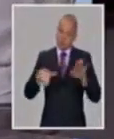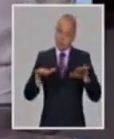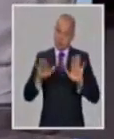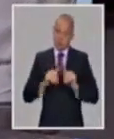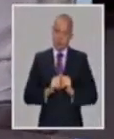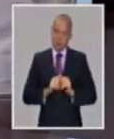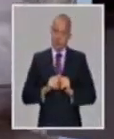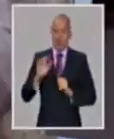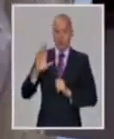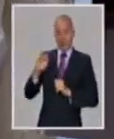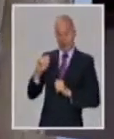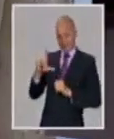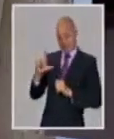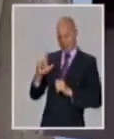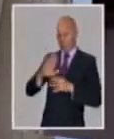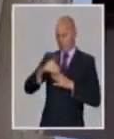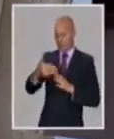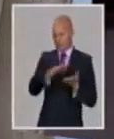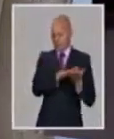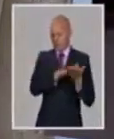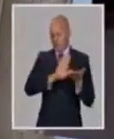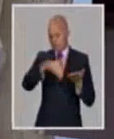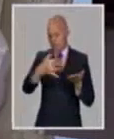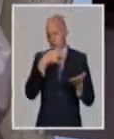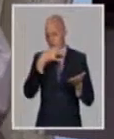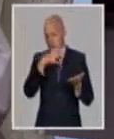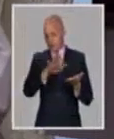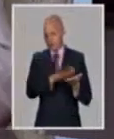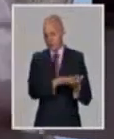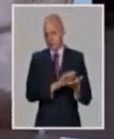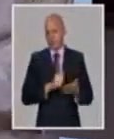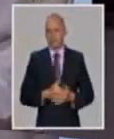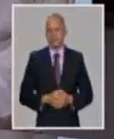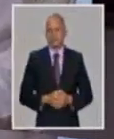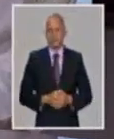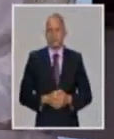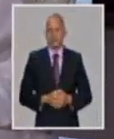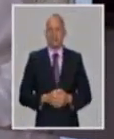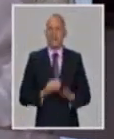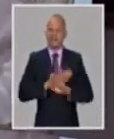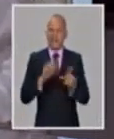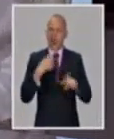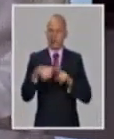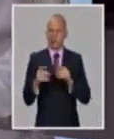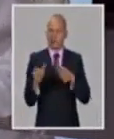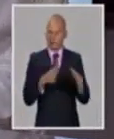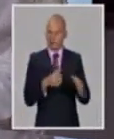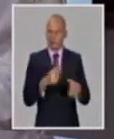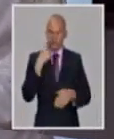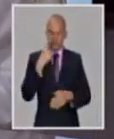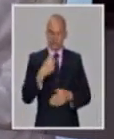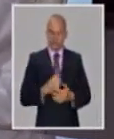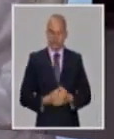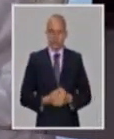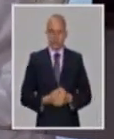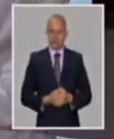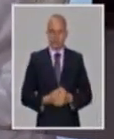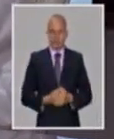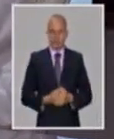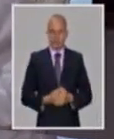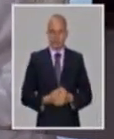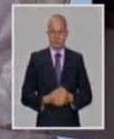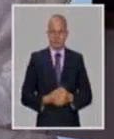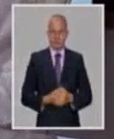divisa. O sea, tiene esa posibilidad también. En cuanto a autorizar, a esta otra medida muy